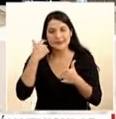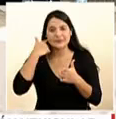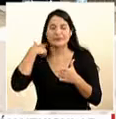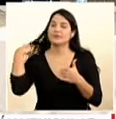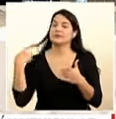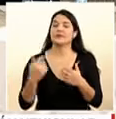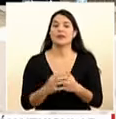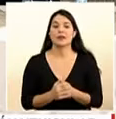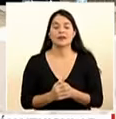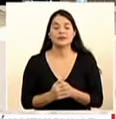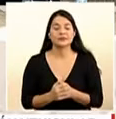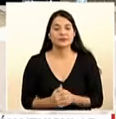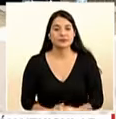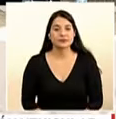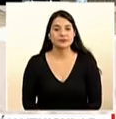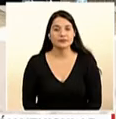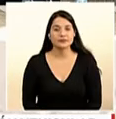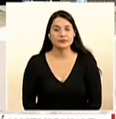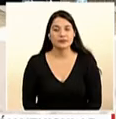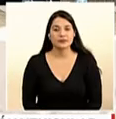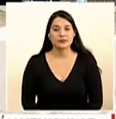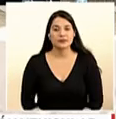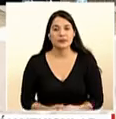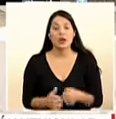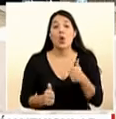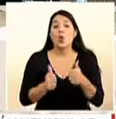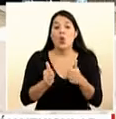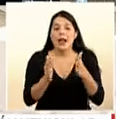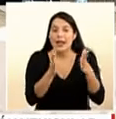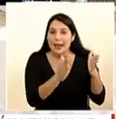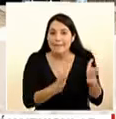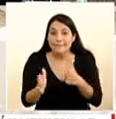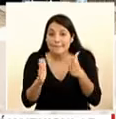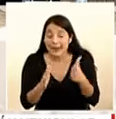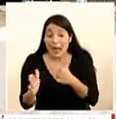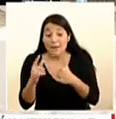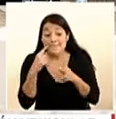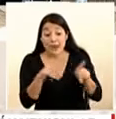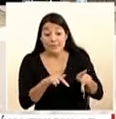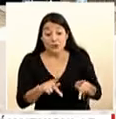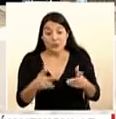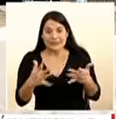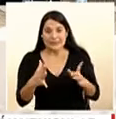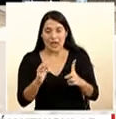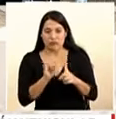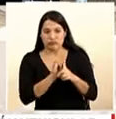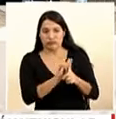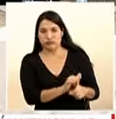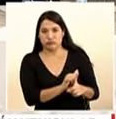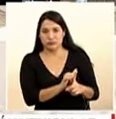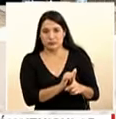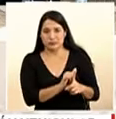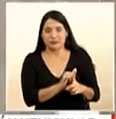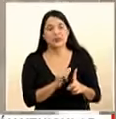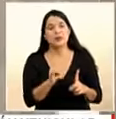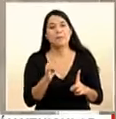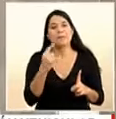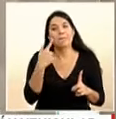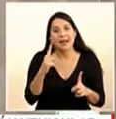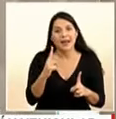aislamiento a las personas que han sido aisladas para prevenir el contagio sin tener que implementar más restricciones